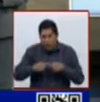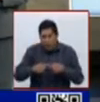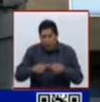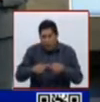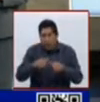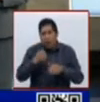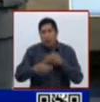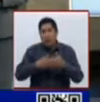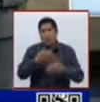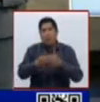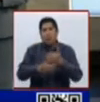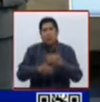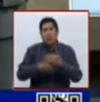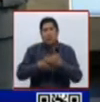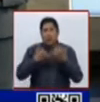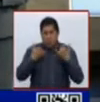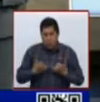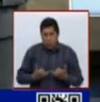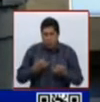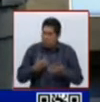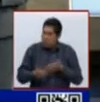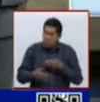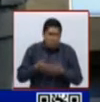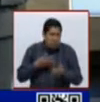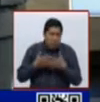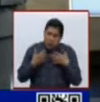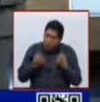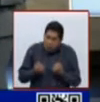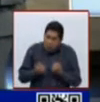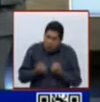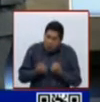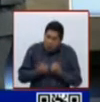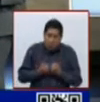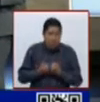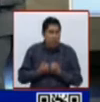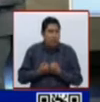este proceso el día de hoy a pesar de su estado de salud.